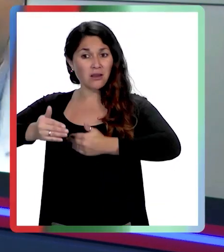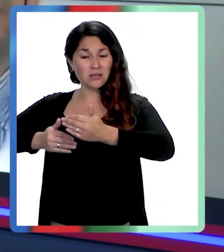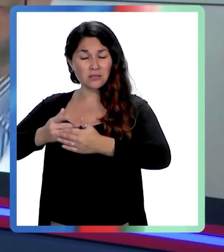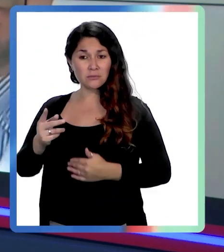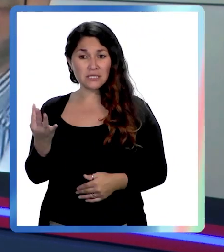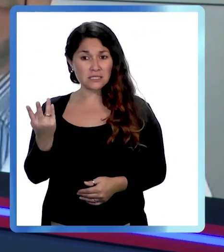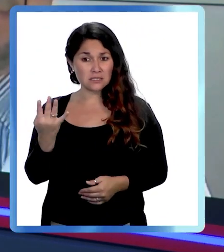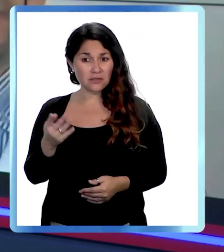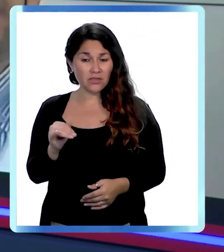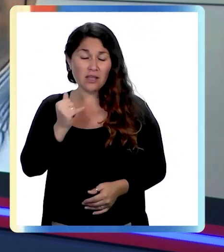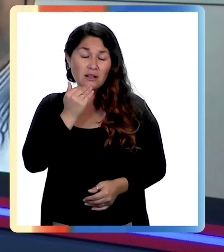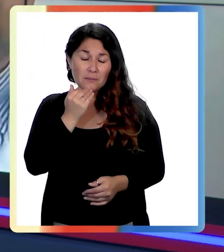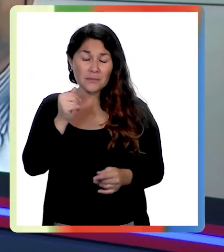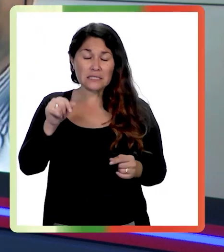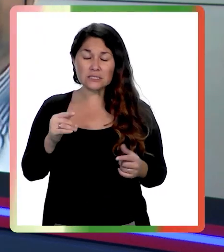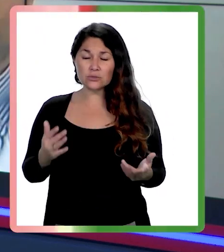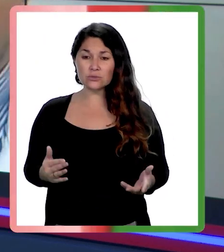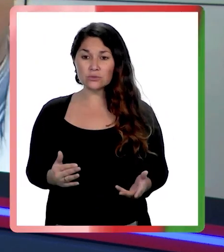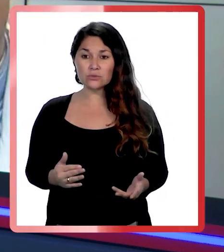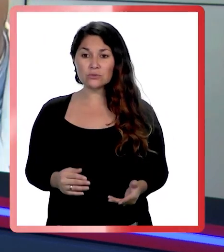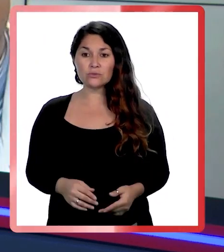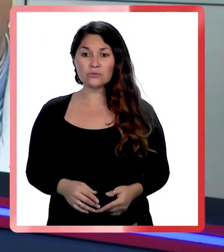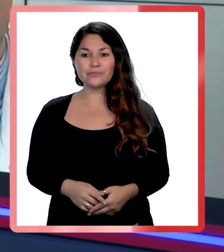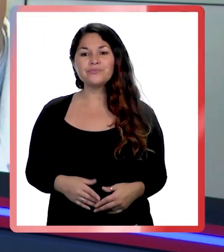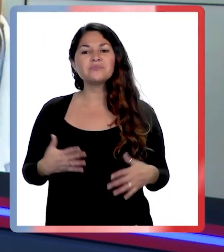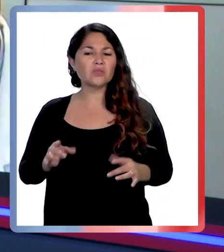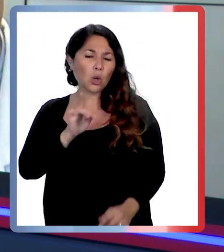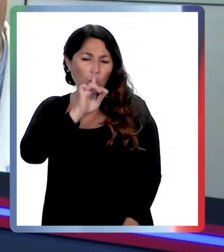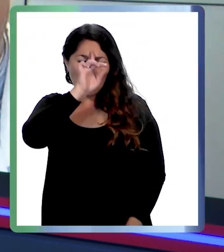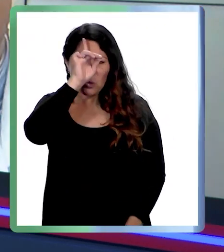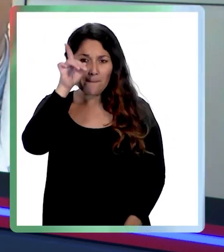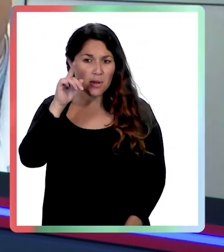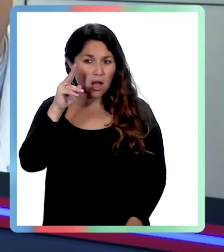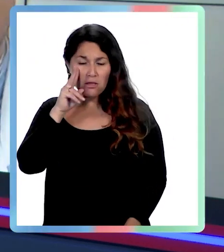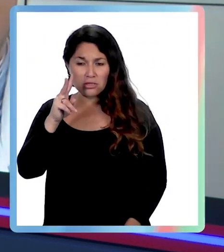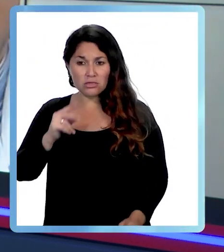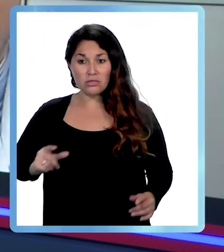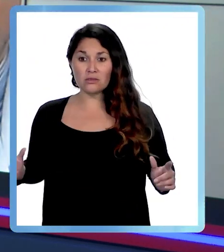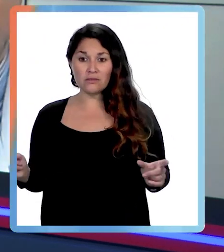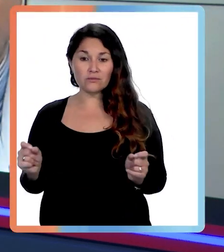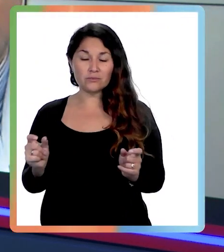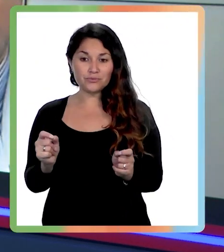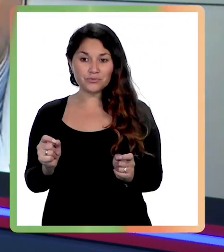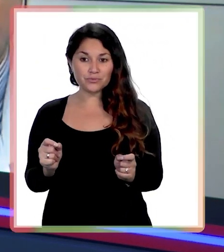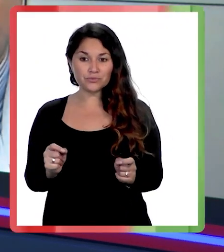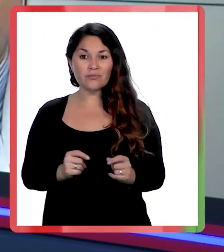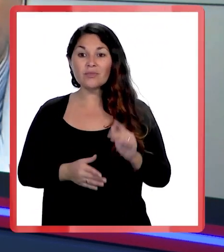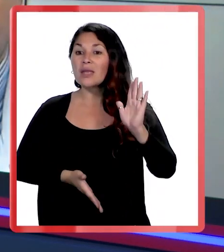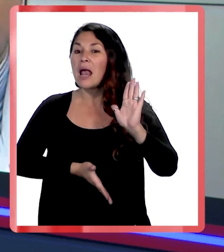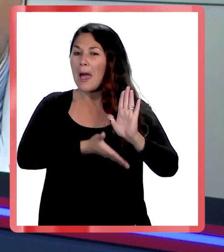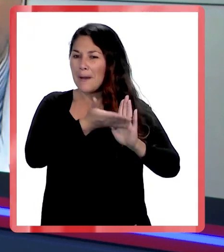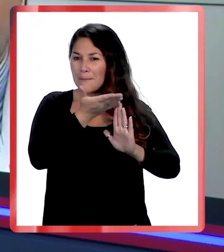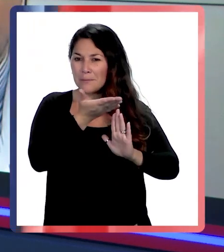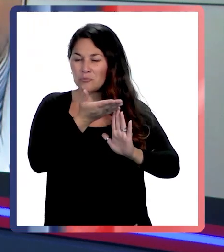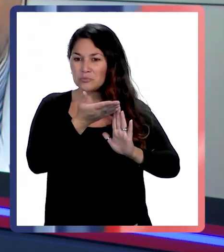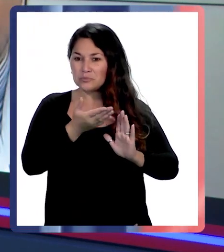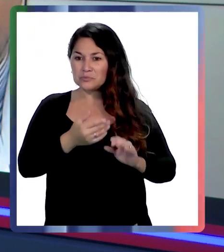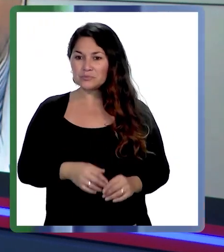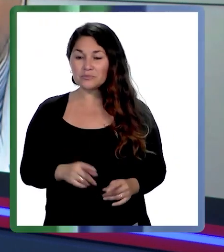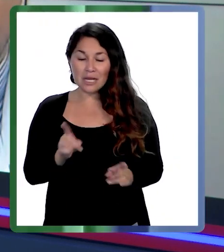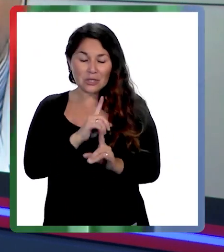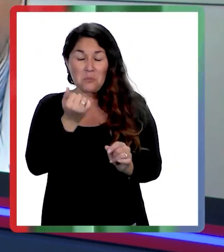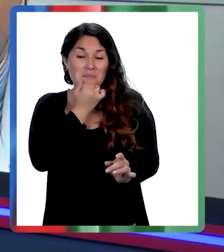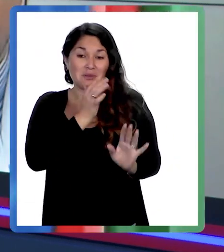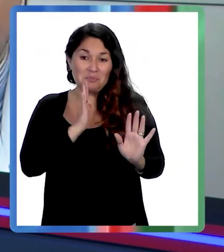a estas cifras? Porque también ocurre que, claro, estamos acostumbrados a ver que el cáncer en la mayoría, si no es la mayoría,